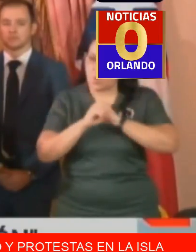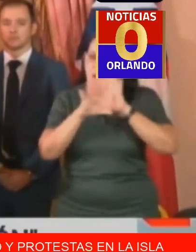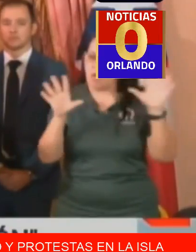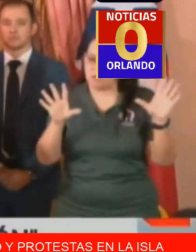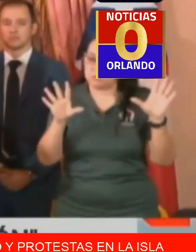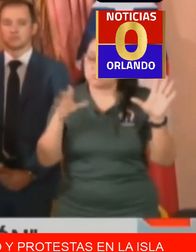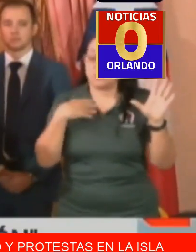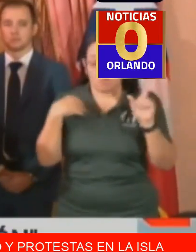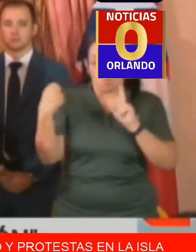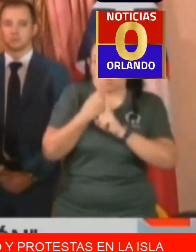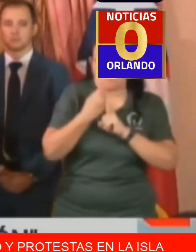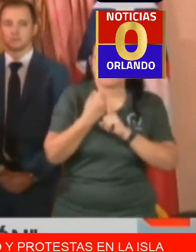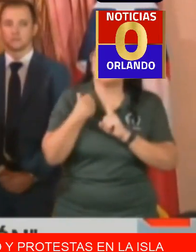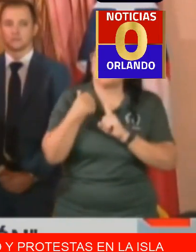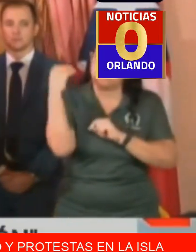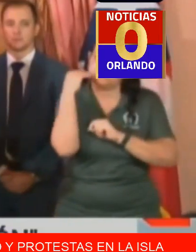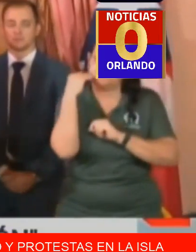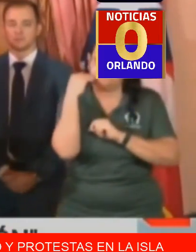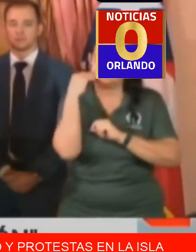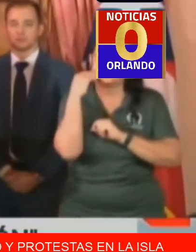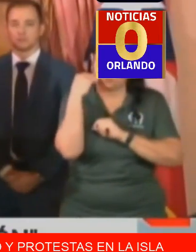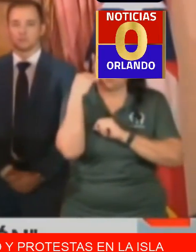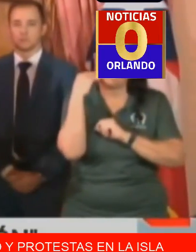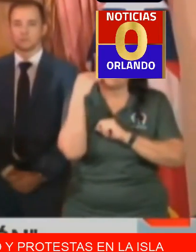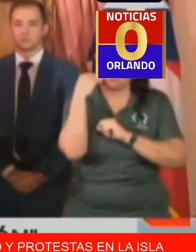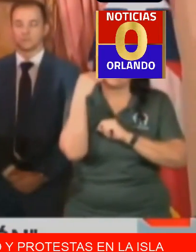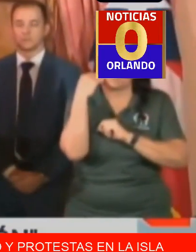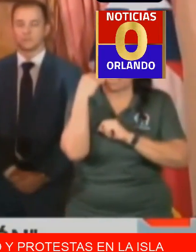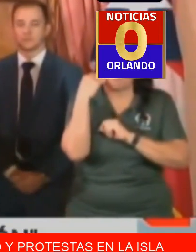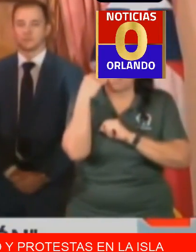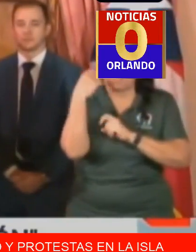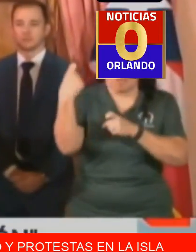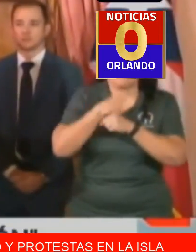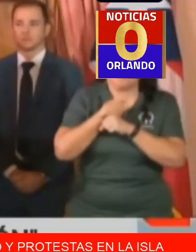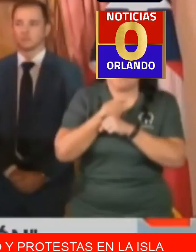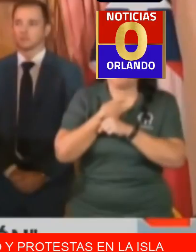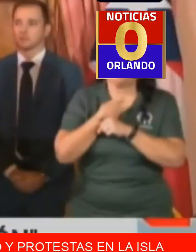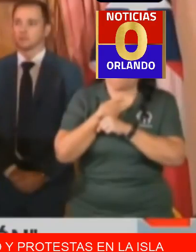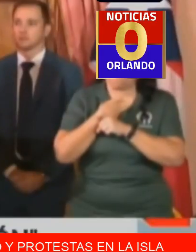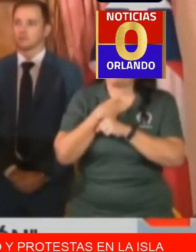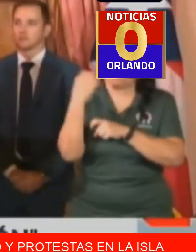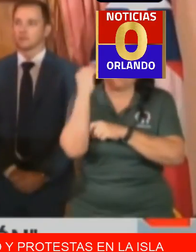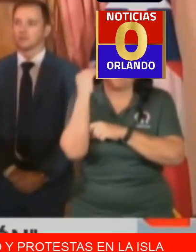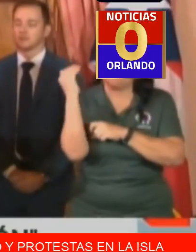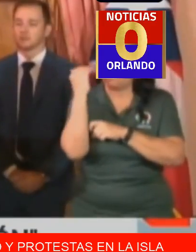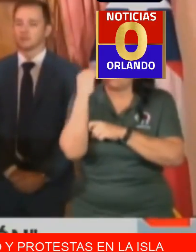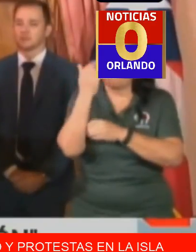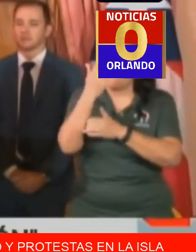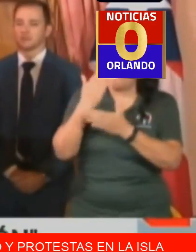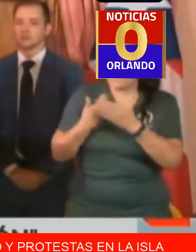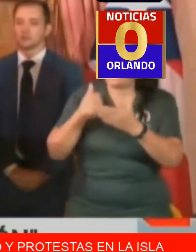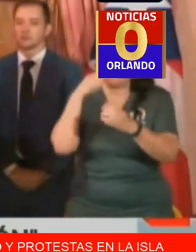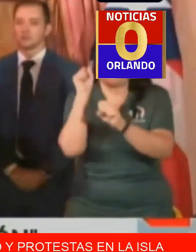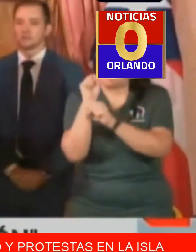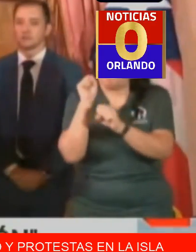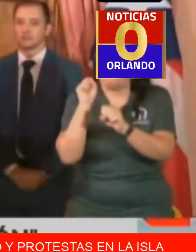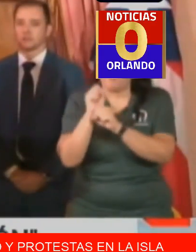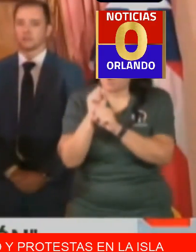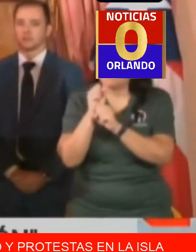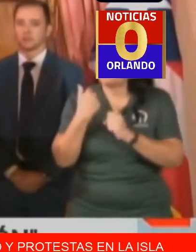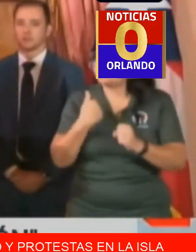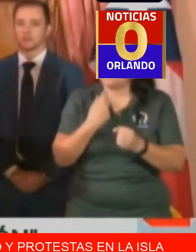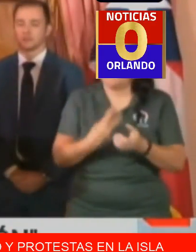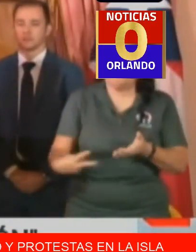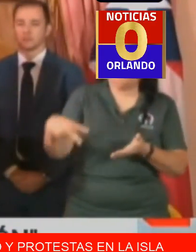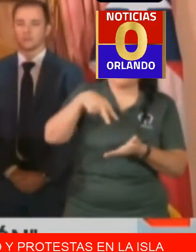Hay un golpe, por supuesto, y yo lo reconozco. Eso es indudable. Que parte de mi trabajo es